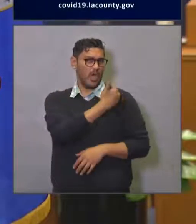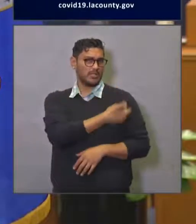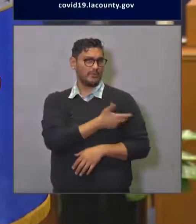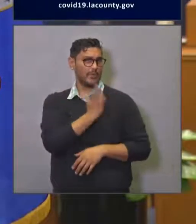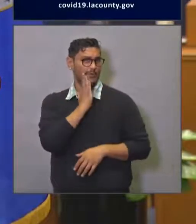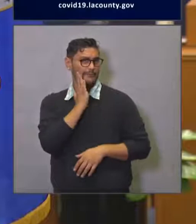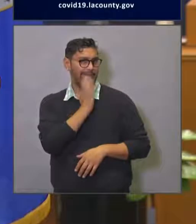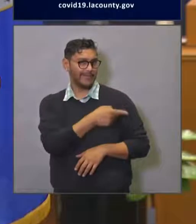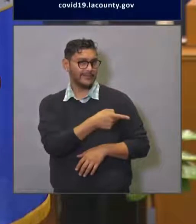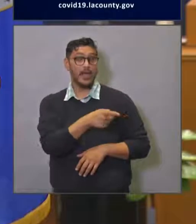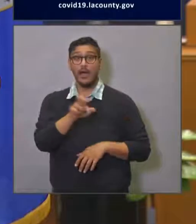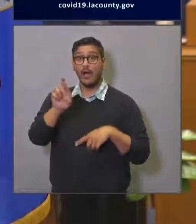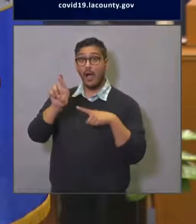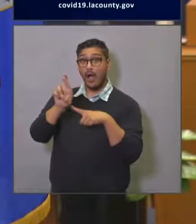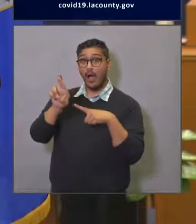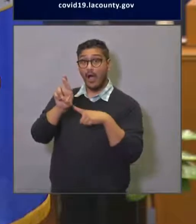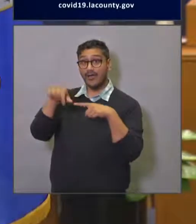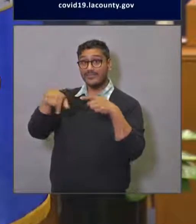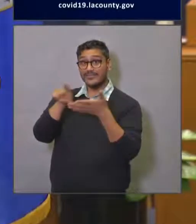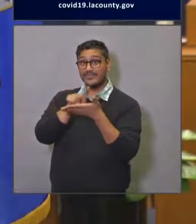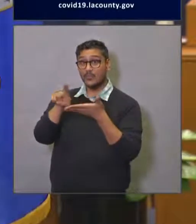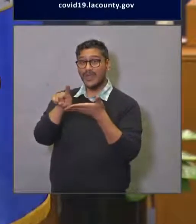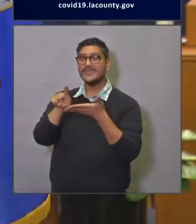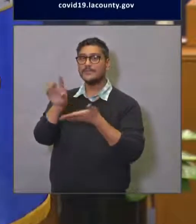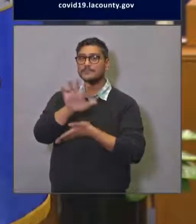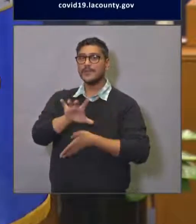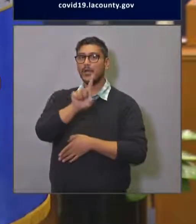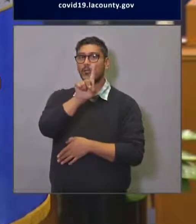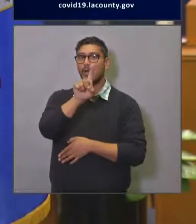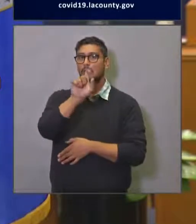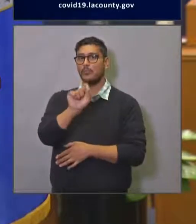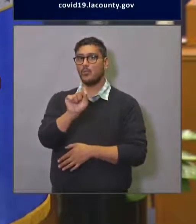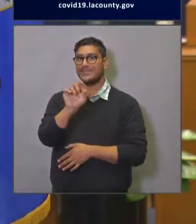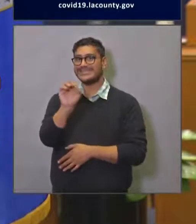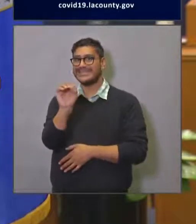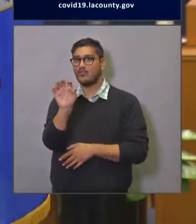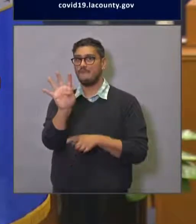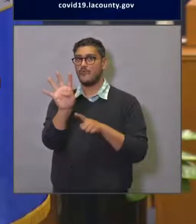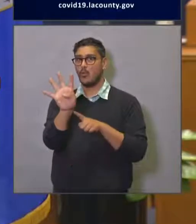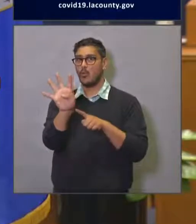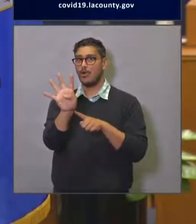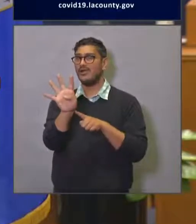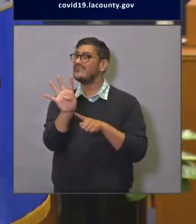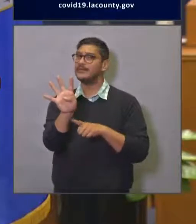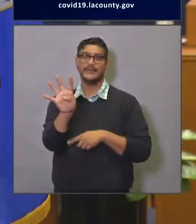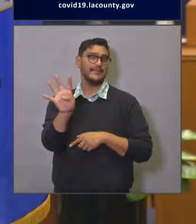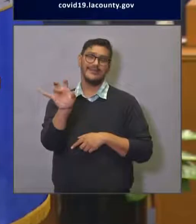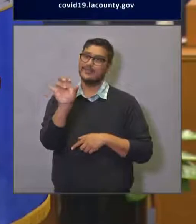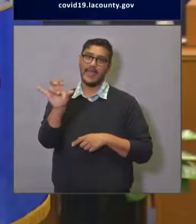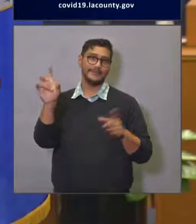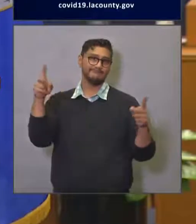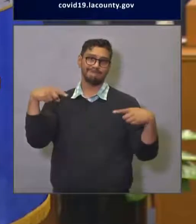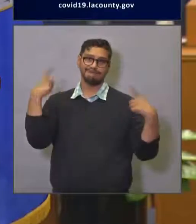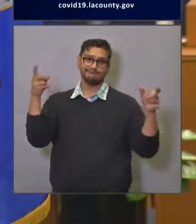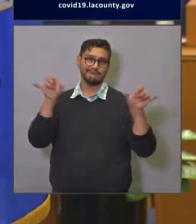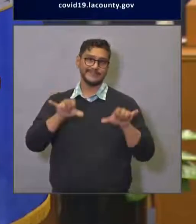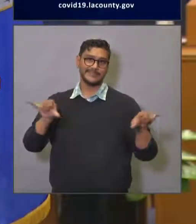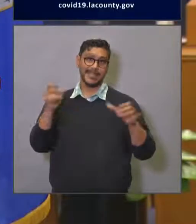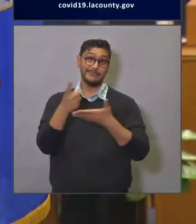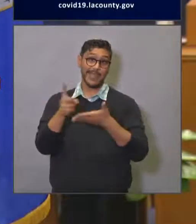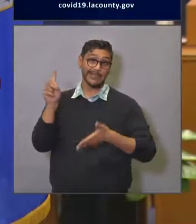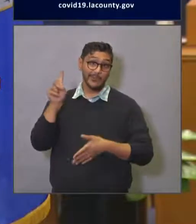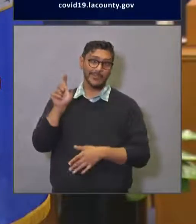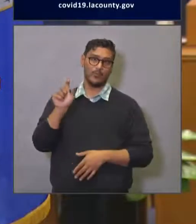those slides for this week, is being estimated at 1.04. That's virtually the same, if you'll recall, as last week when it